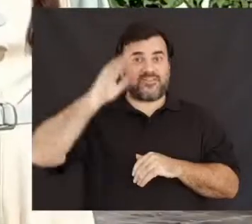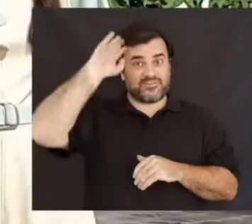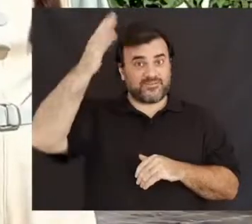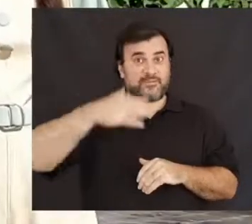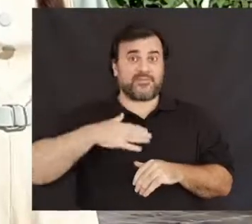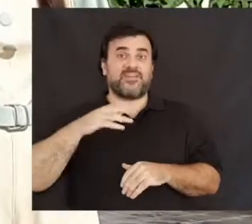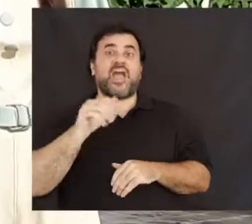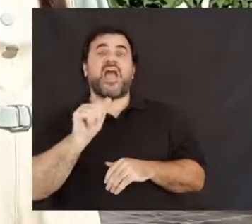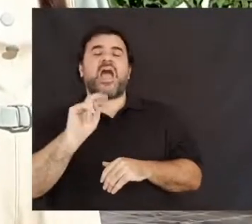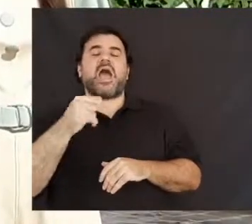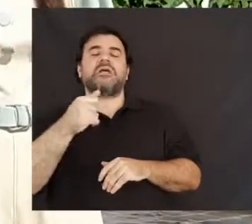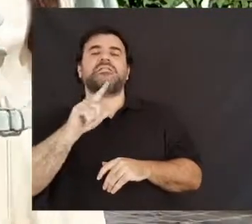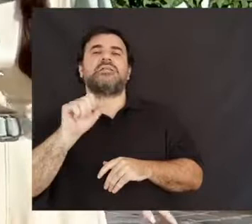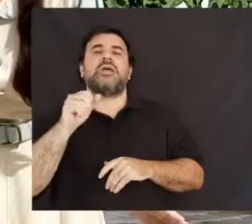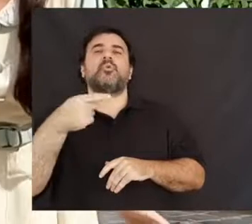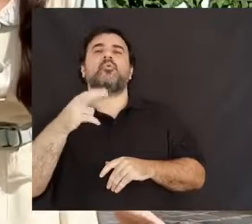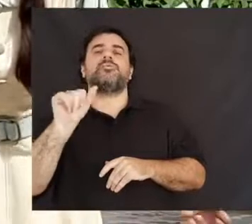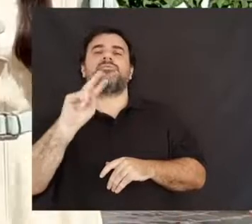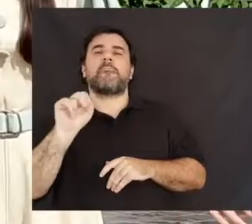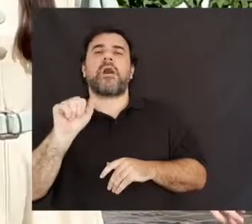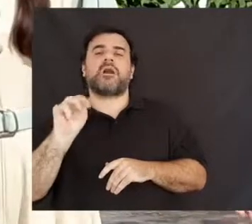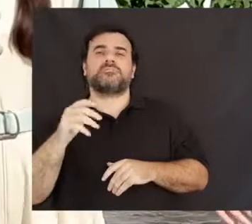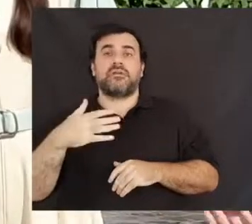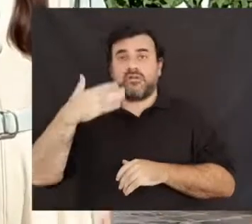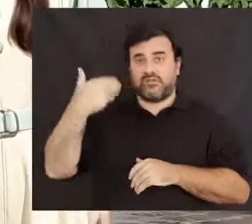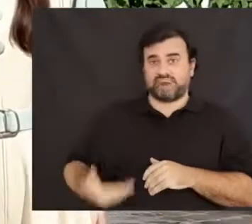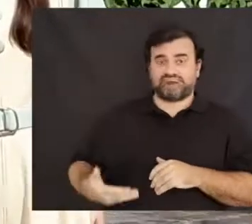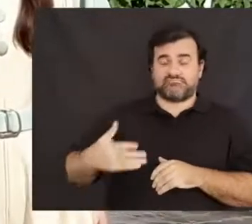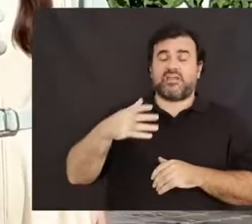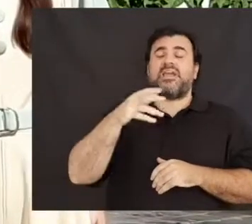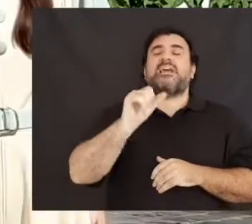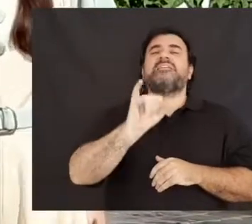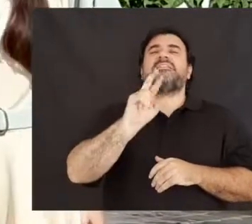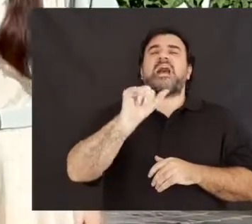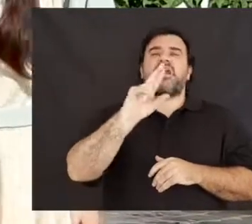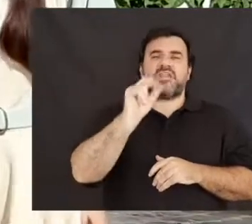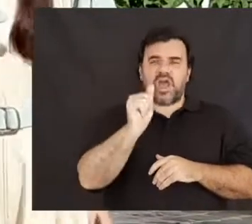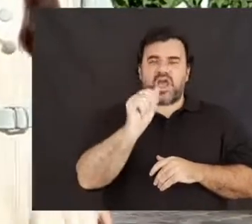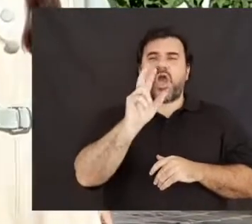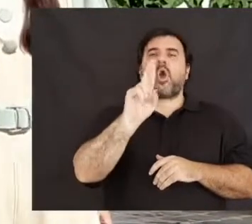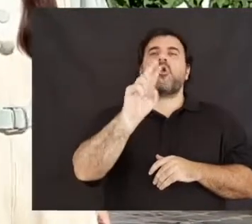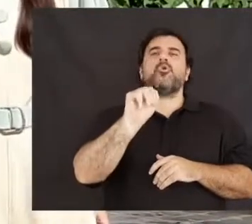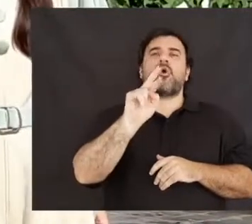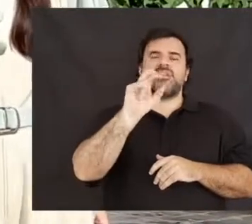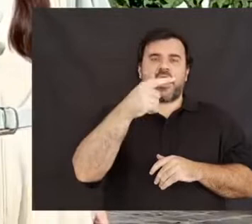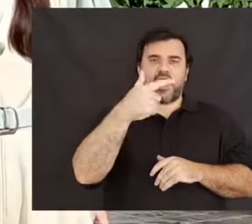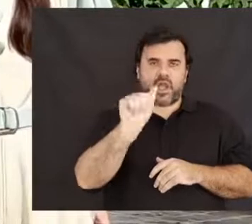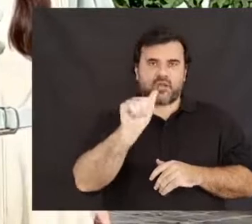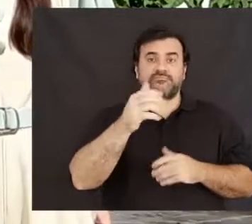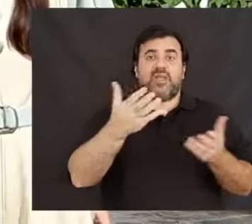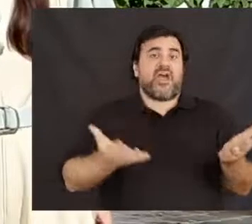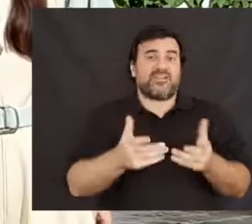Hola, mi nombre es Angel Guzmán. Mi nombre es Isaira Noriega. Y hoy nos encontramos desde la Plaza de